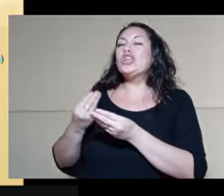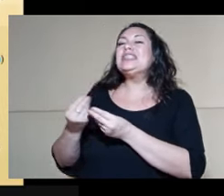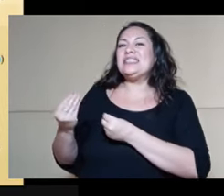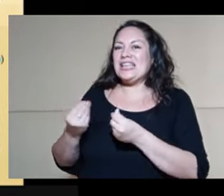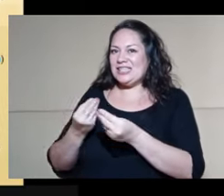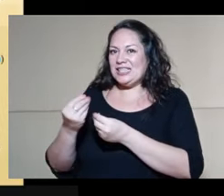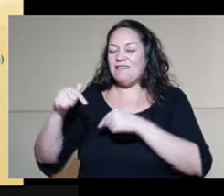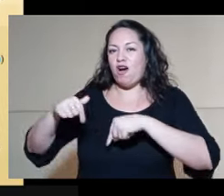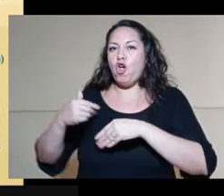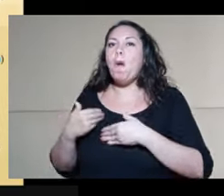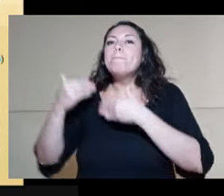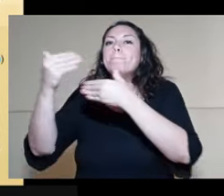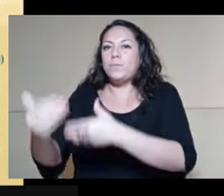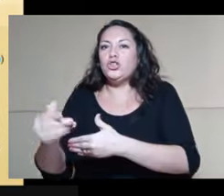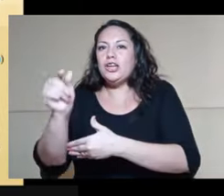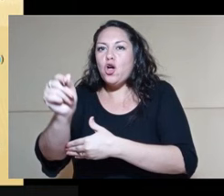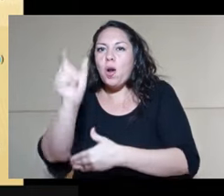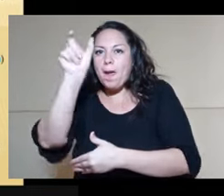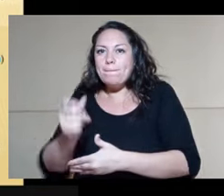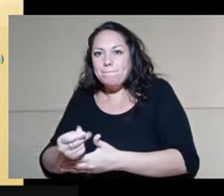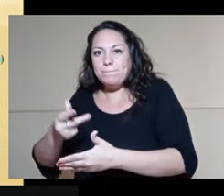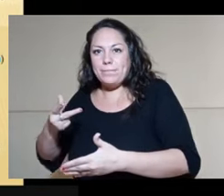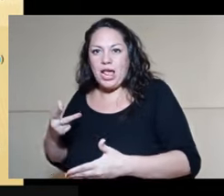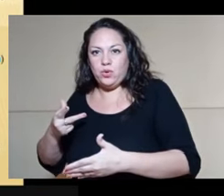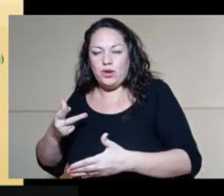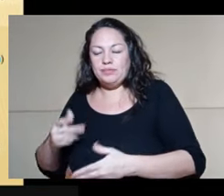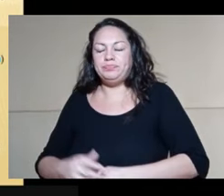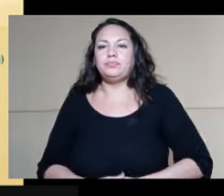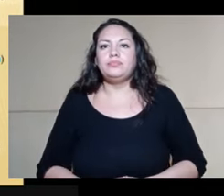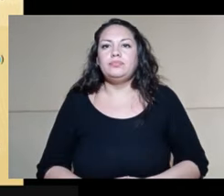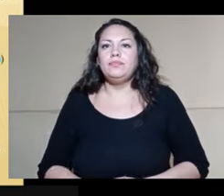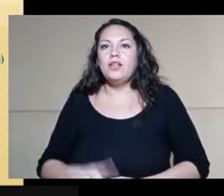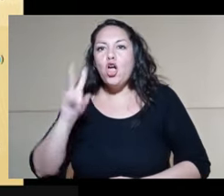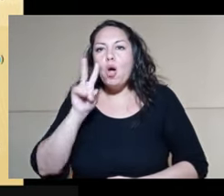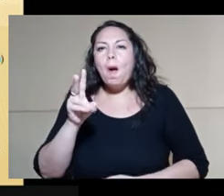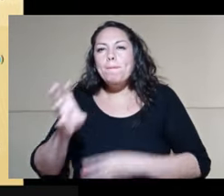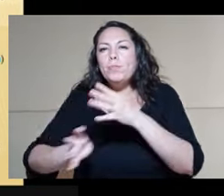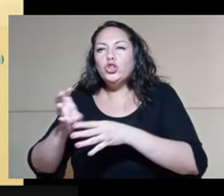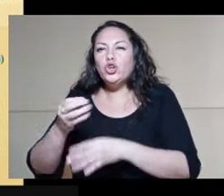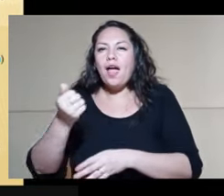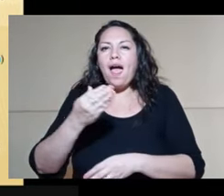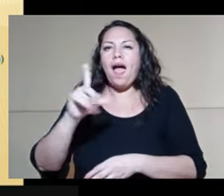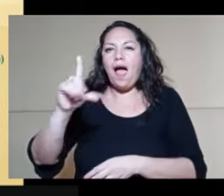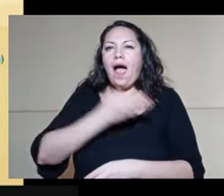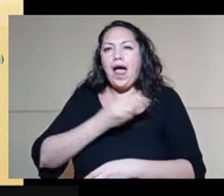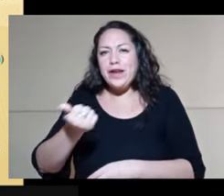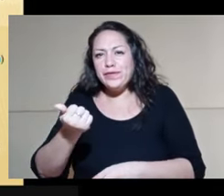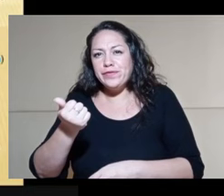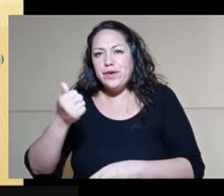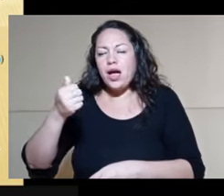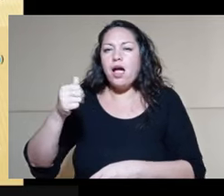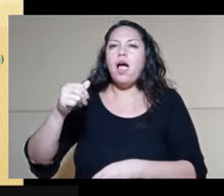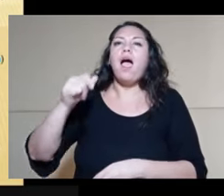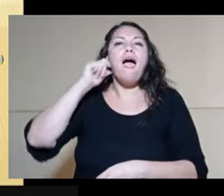es sensitiva, así que ahora vamos a ver toda la parte posterior de la médula. Cuando vimos la parte motora, vimos toda la parte anterior. Vimos la motoneurona alfa,